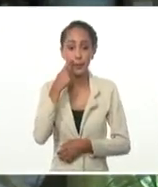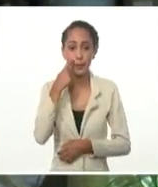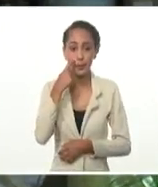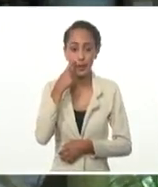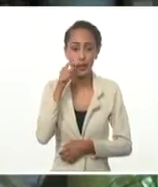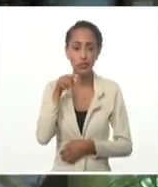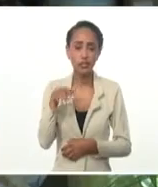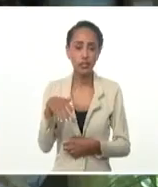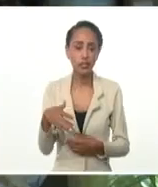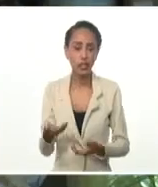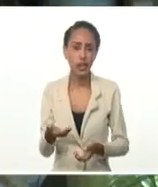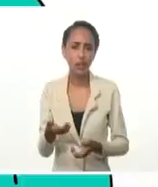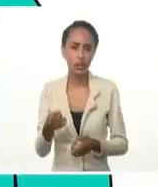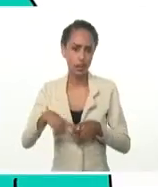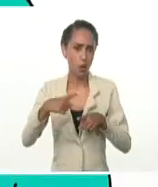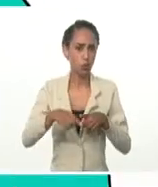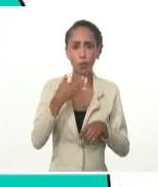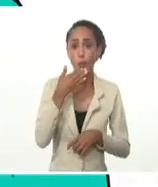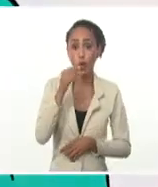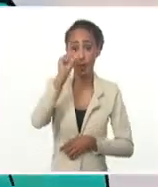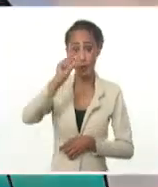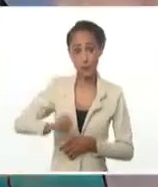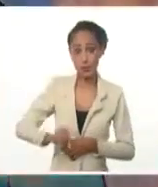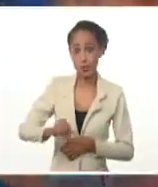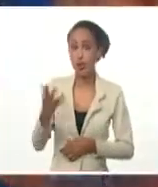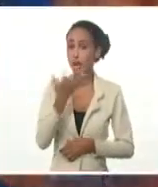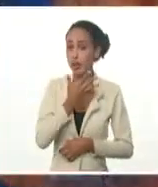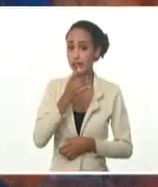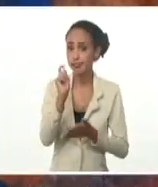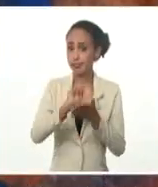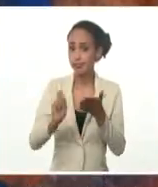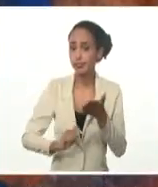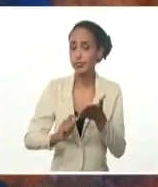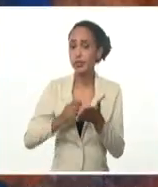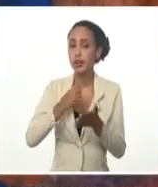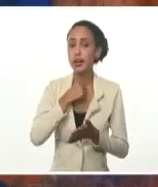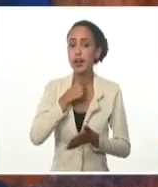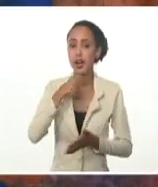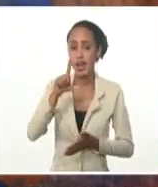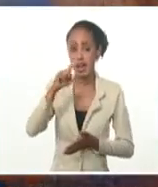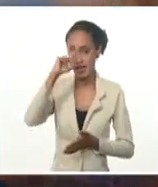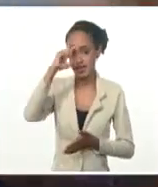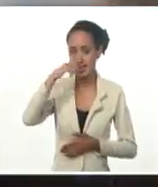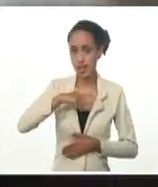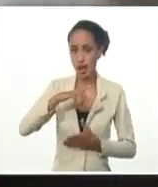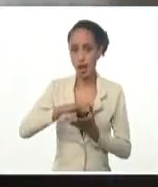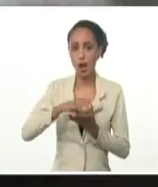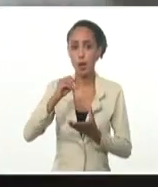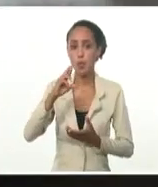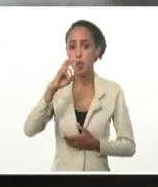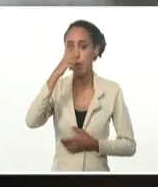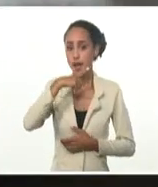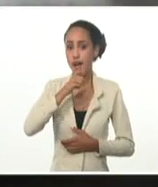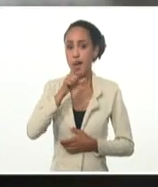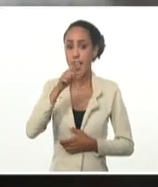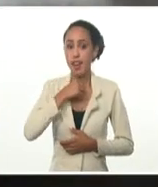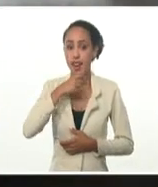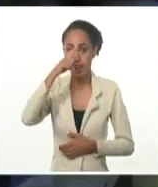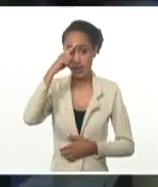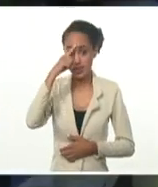por la profesora Elsa Morales. Algo que nosotros entendemos que introdujimos dentro de la técnica